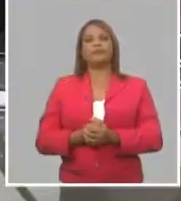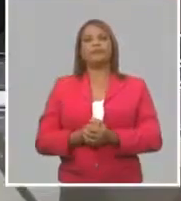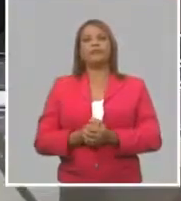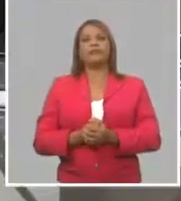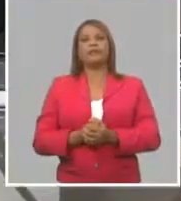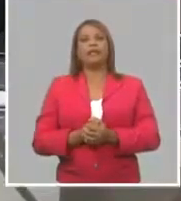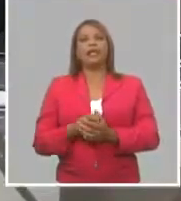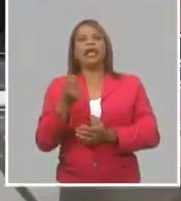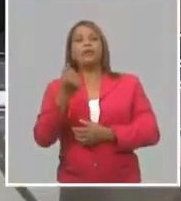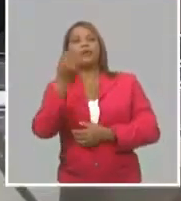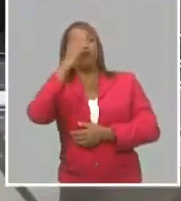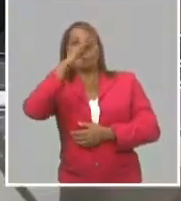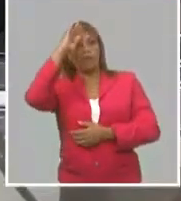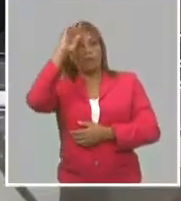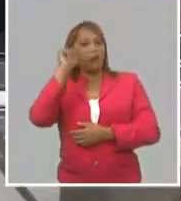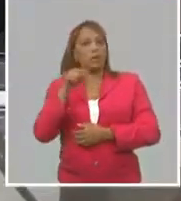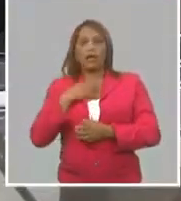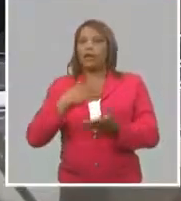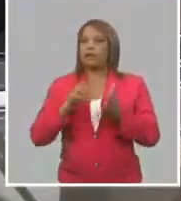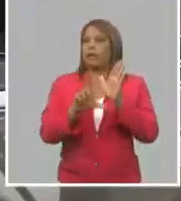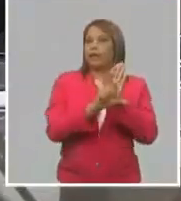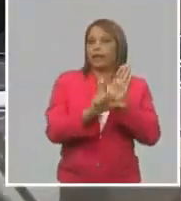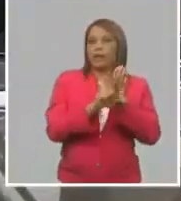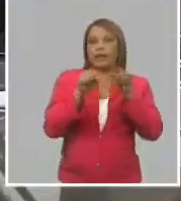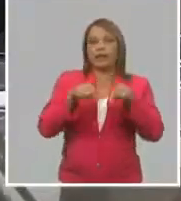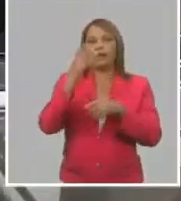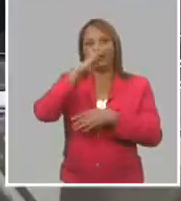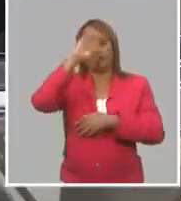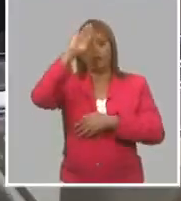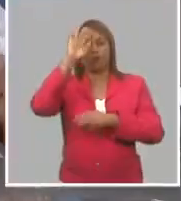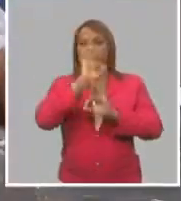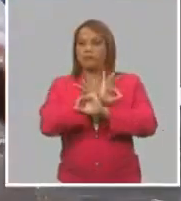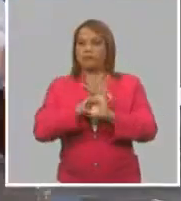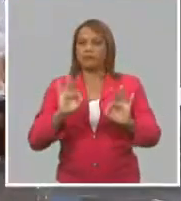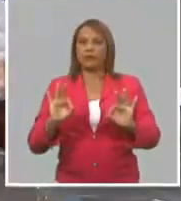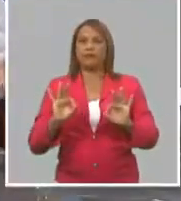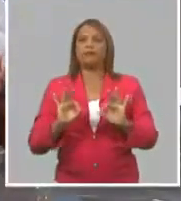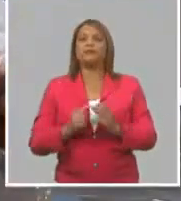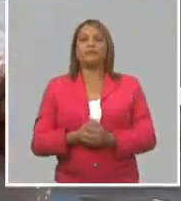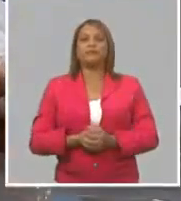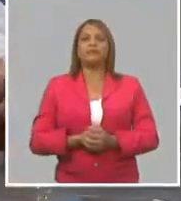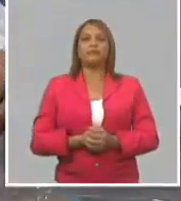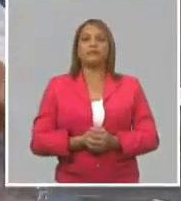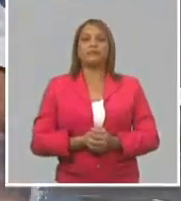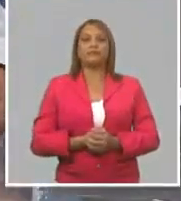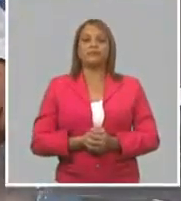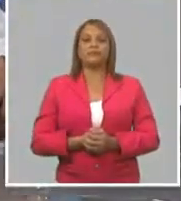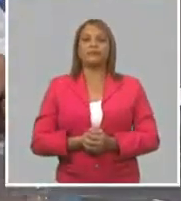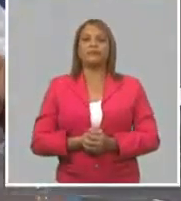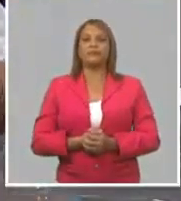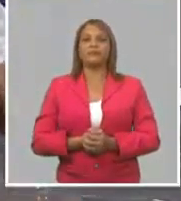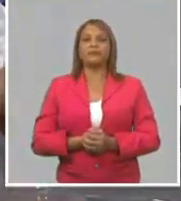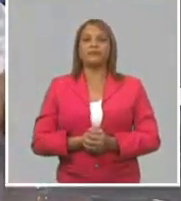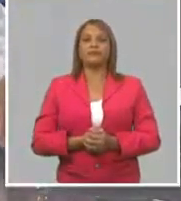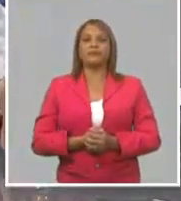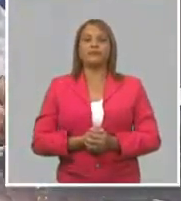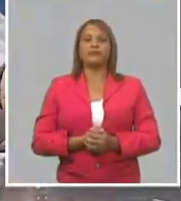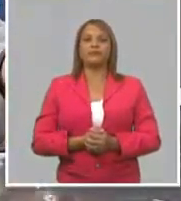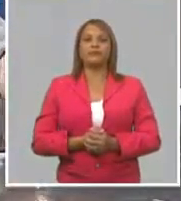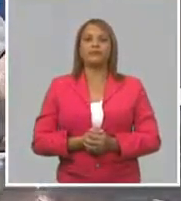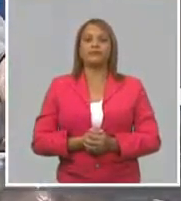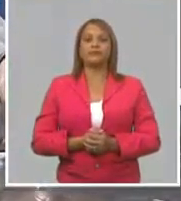sería la moneda de curso legal entonces el peso cubano sería la moneda de curso legal en el